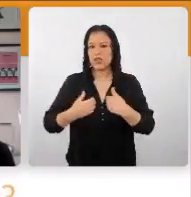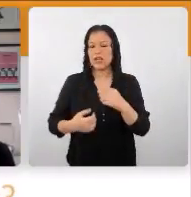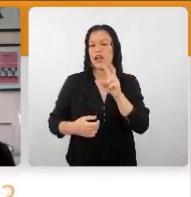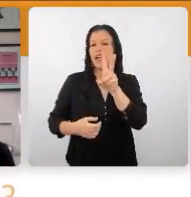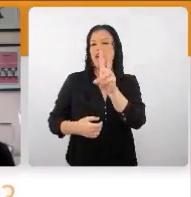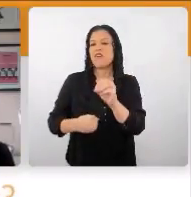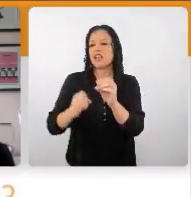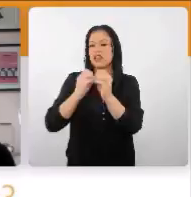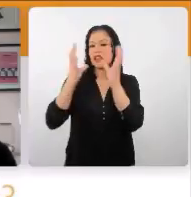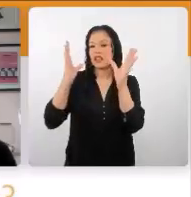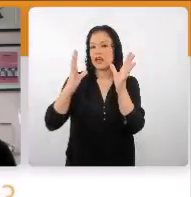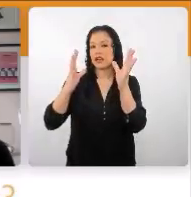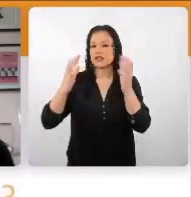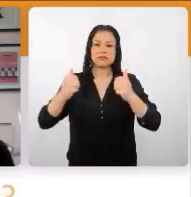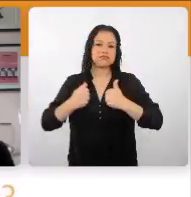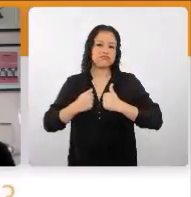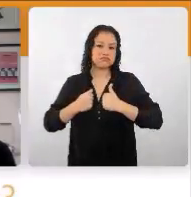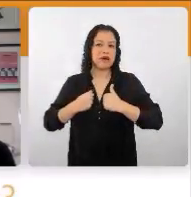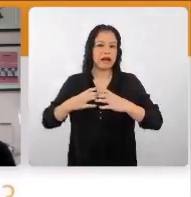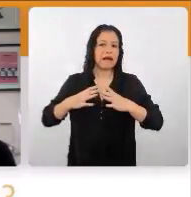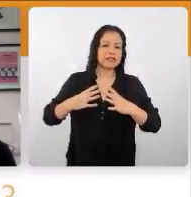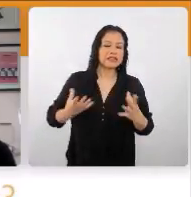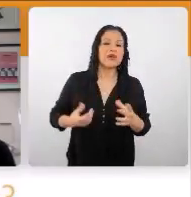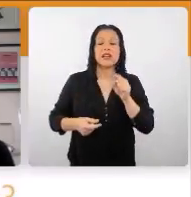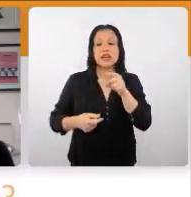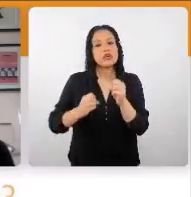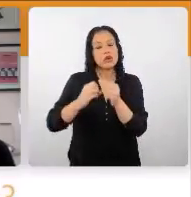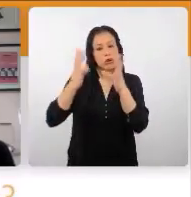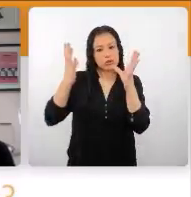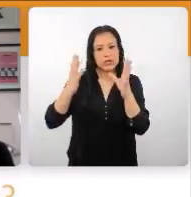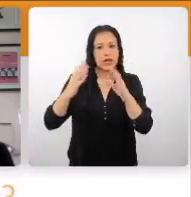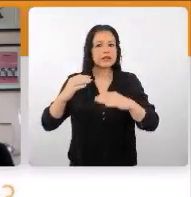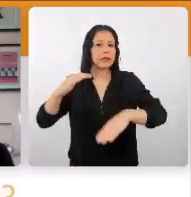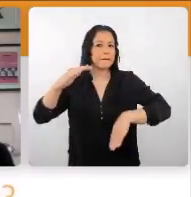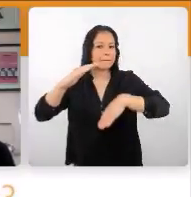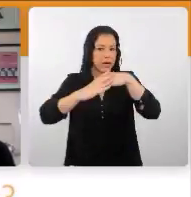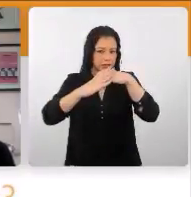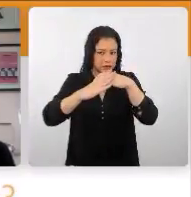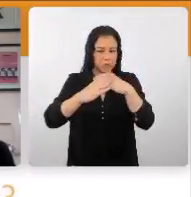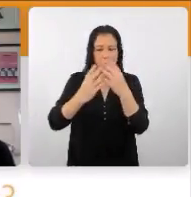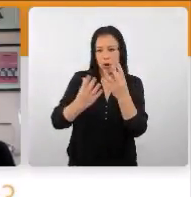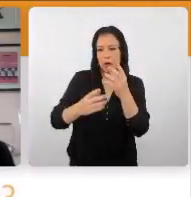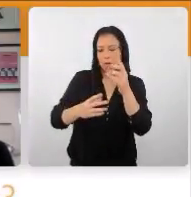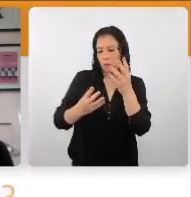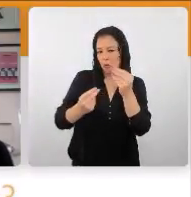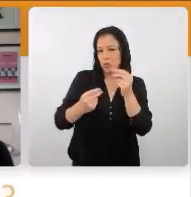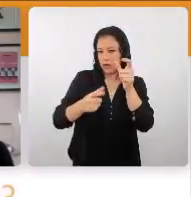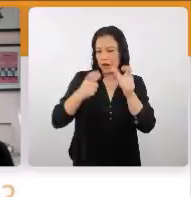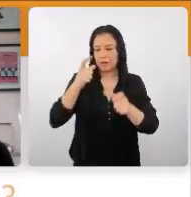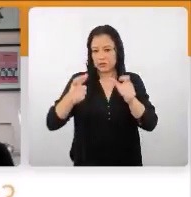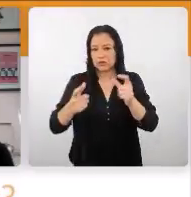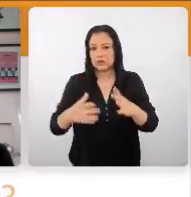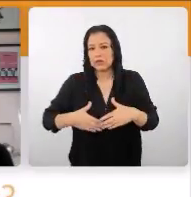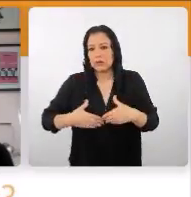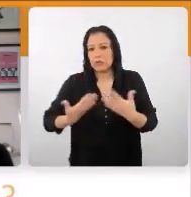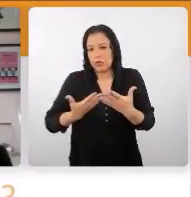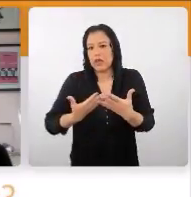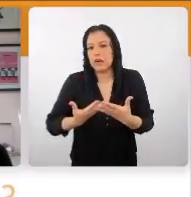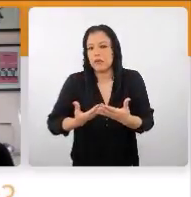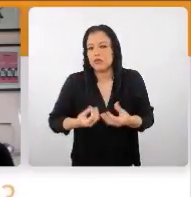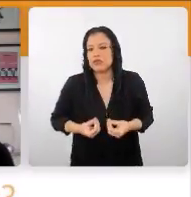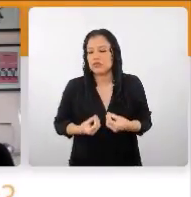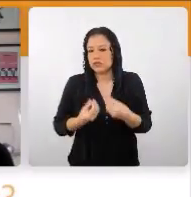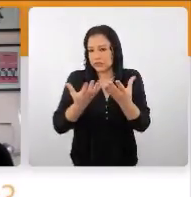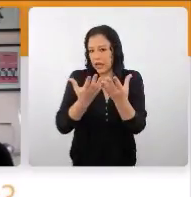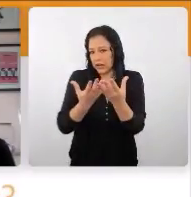vacaciones aproximadamente. Entonces, esa es la cantidad de días máxima en muchos de los casos que nosotros podríamos optar para hacer un